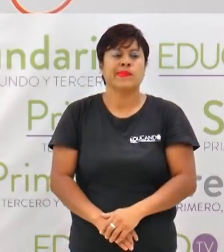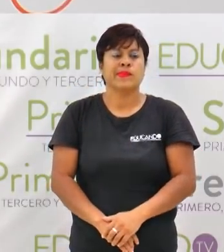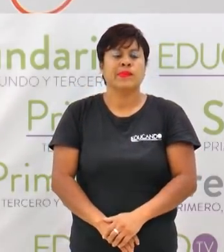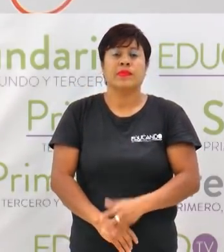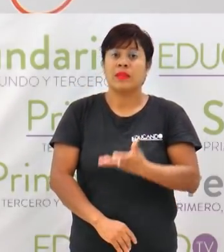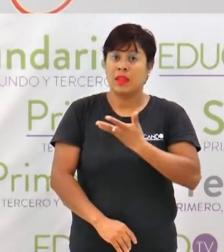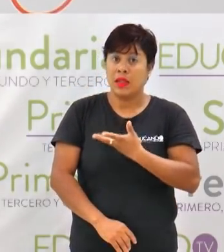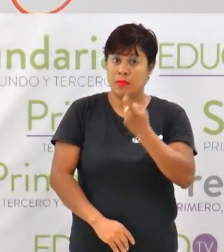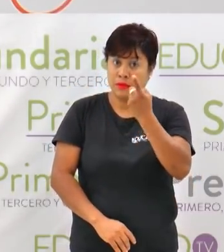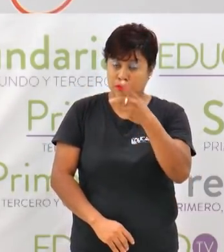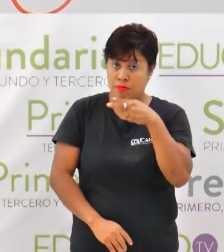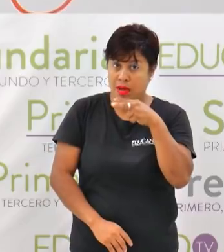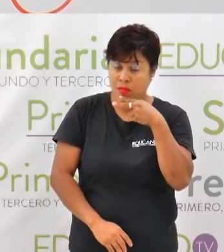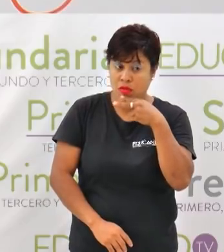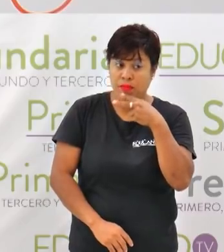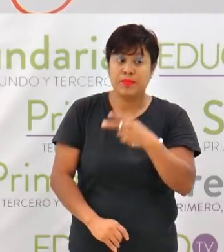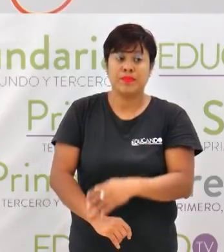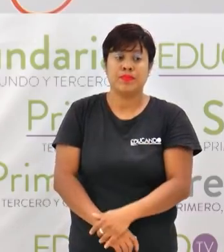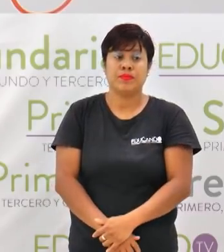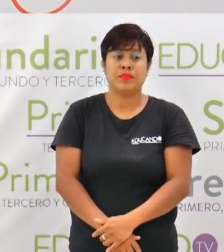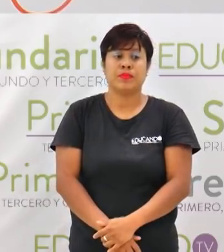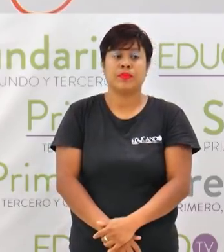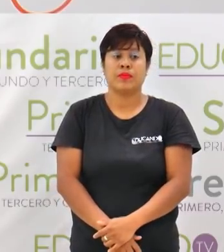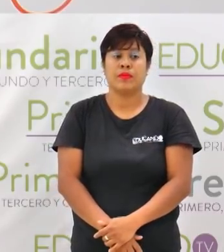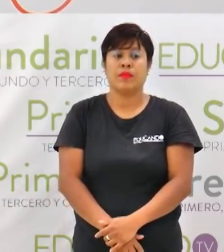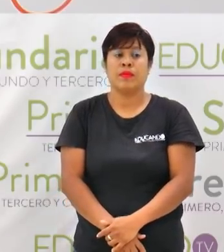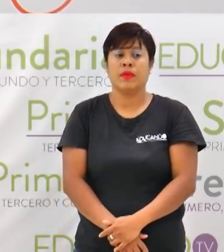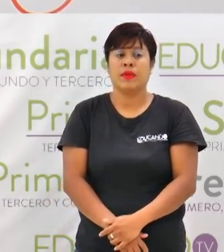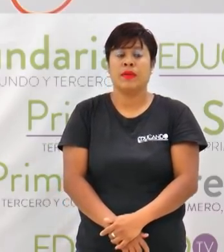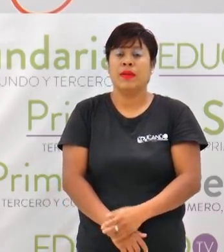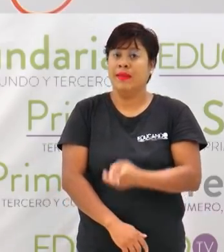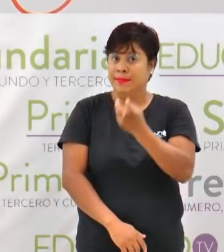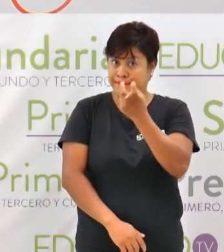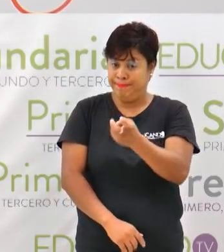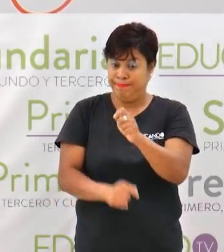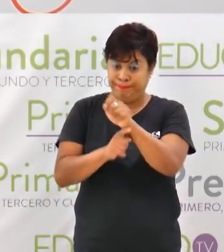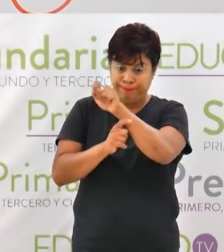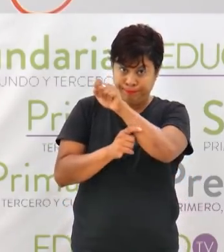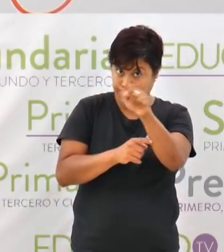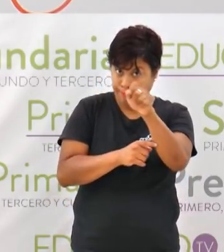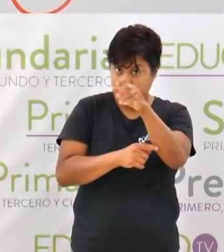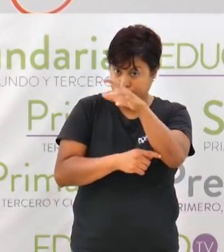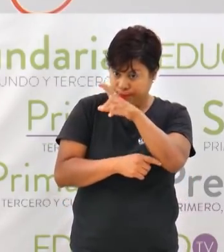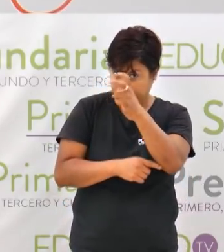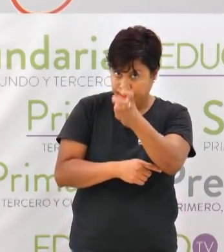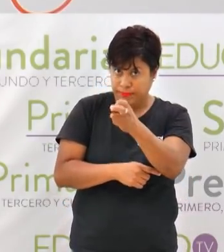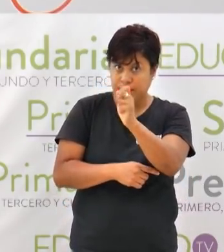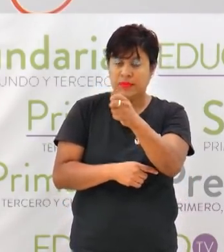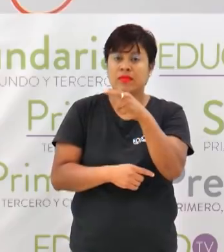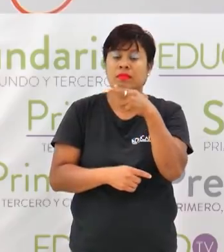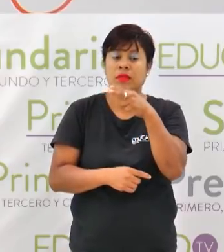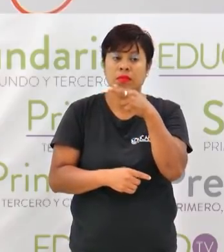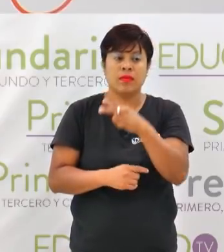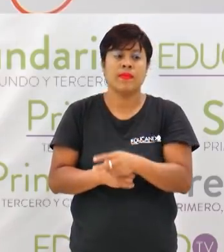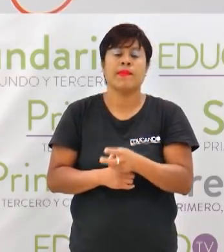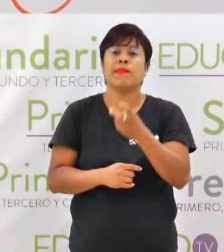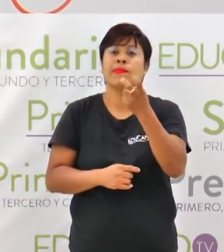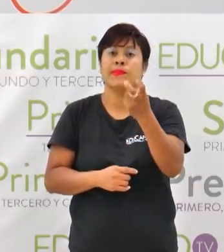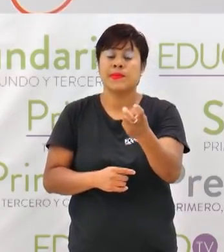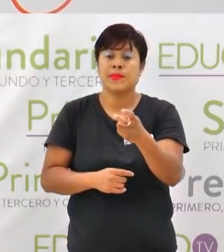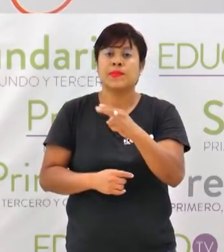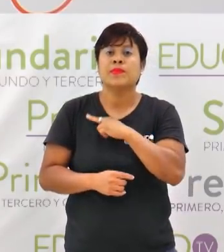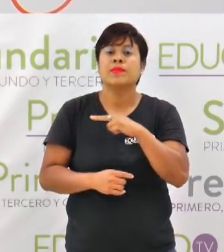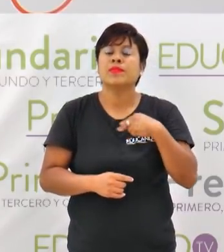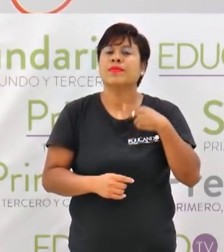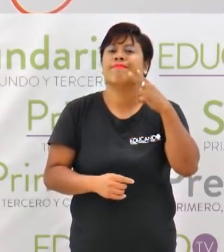Tenemos un verbo que está de este lado, bien, y nos